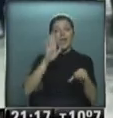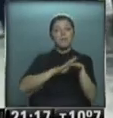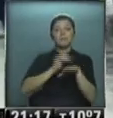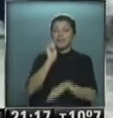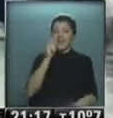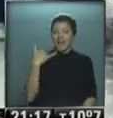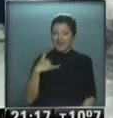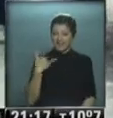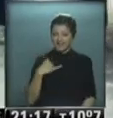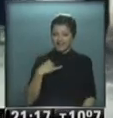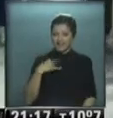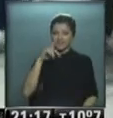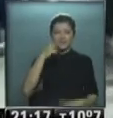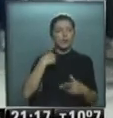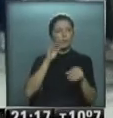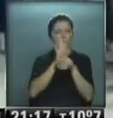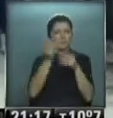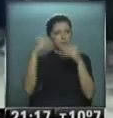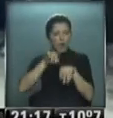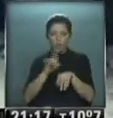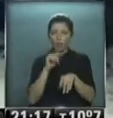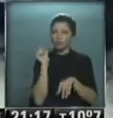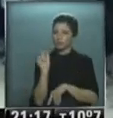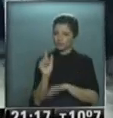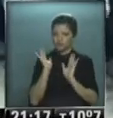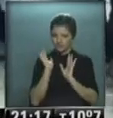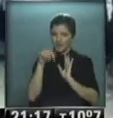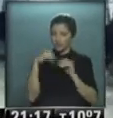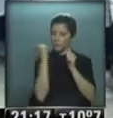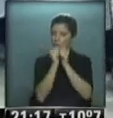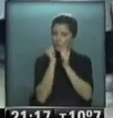pertenecen al país, y de esta manera no las pierde porque las ocupa. Así que también un hito trascendente.